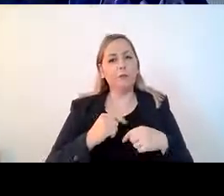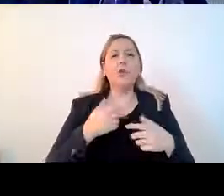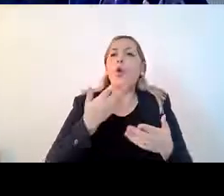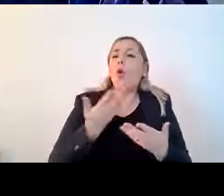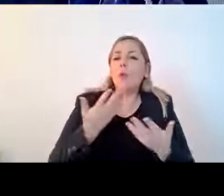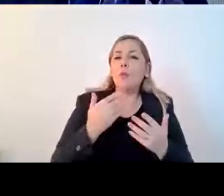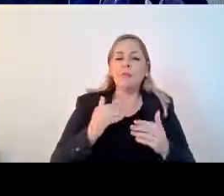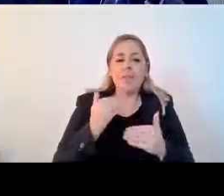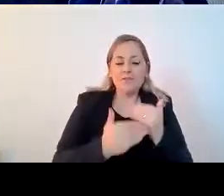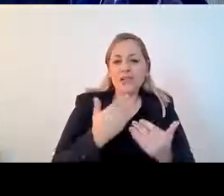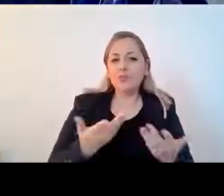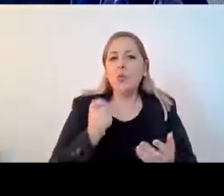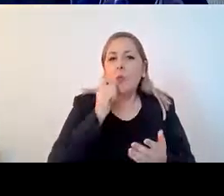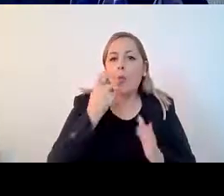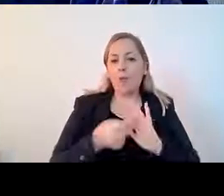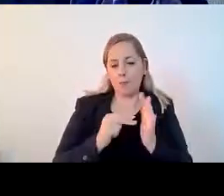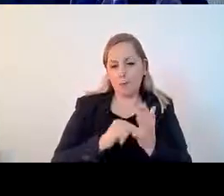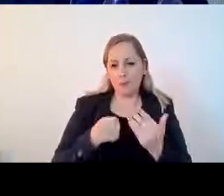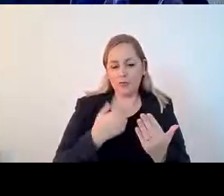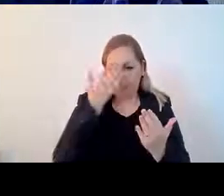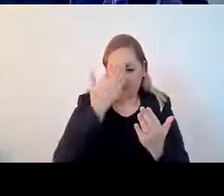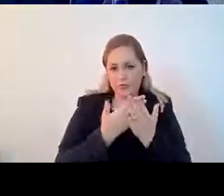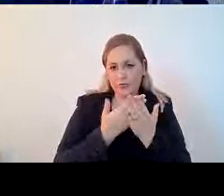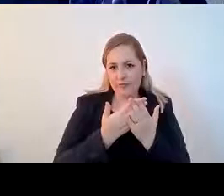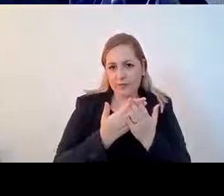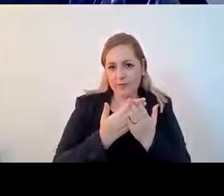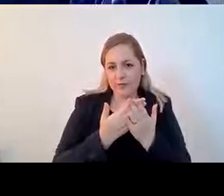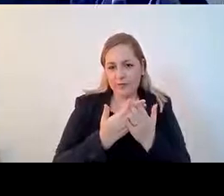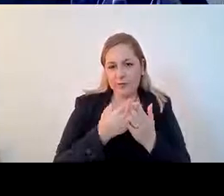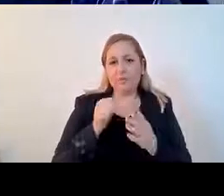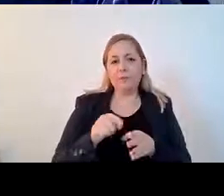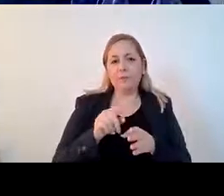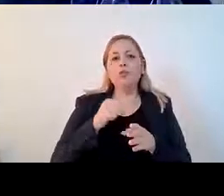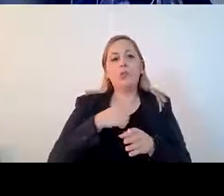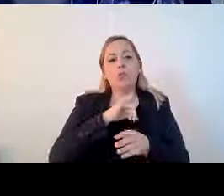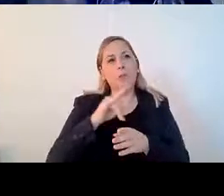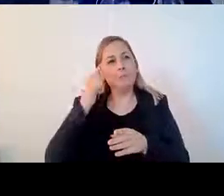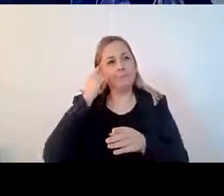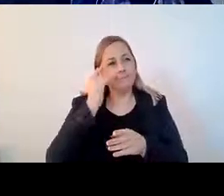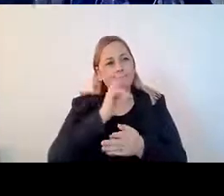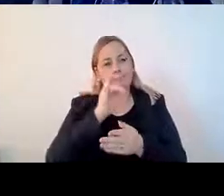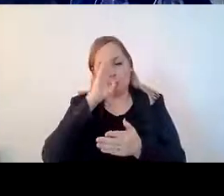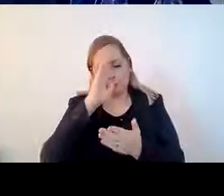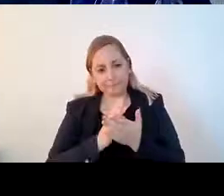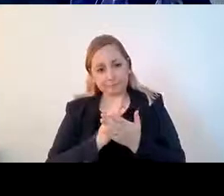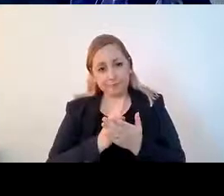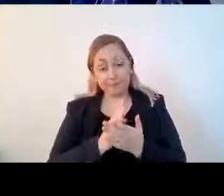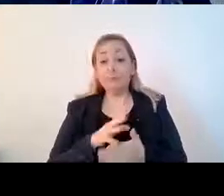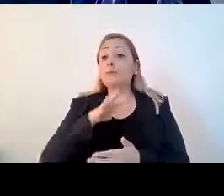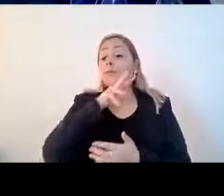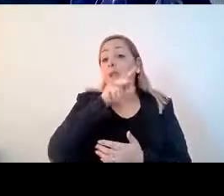delante, cuál es el problema que voy a encarar, todas esas cosas, y uno opta y decide. Entonces, los adultos